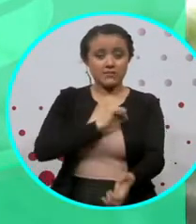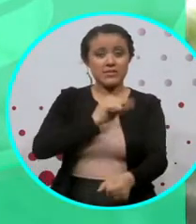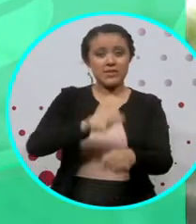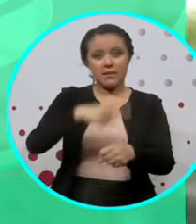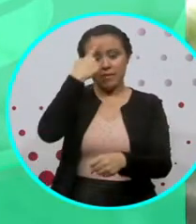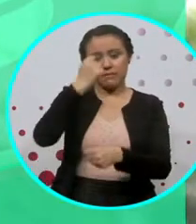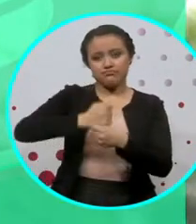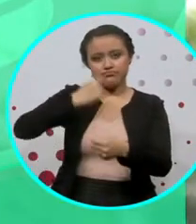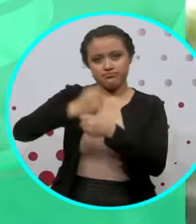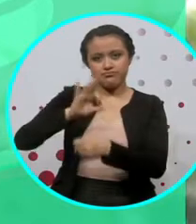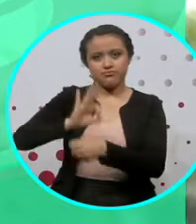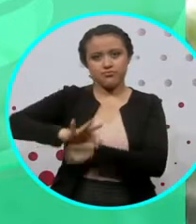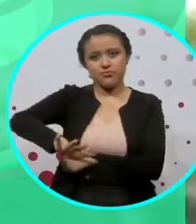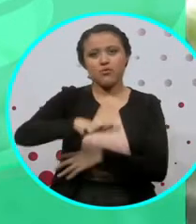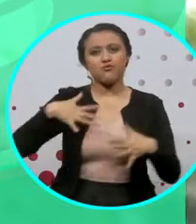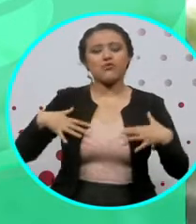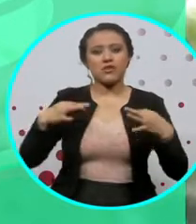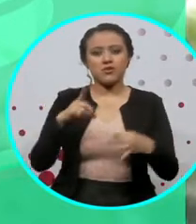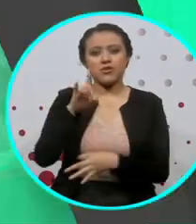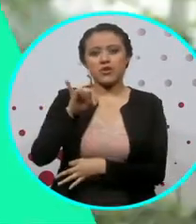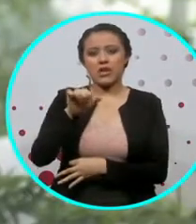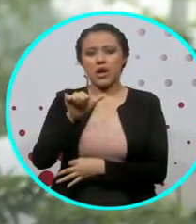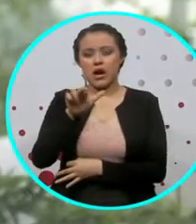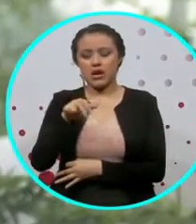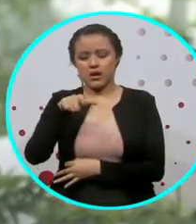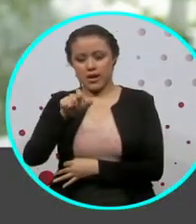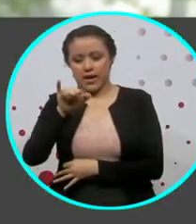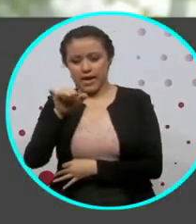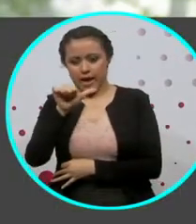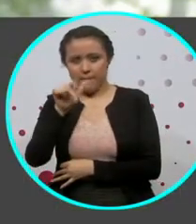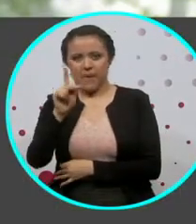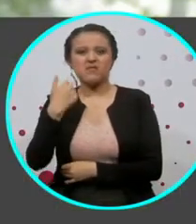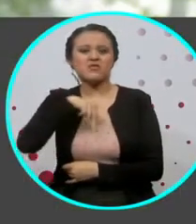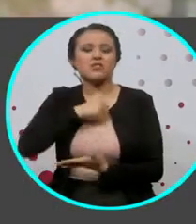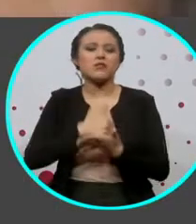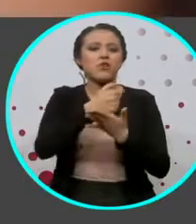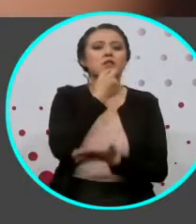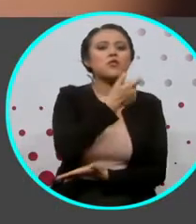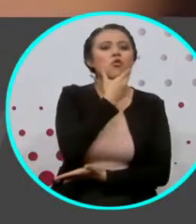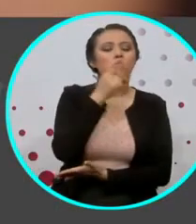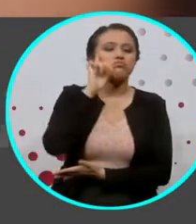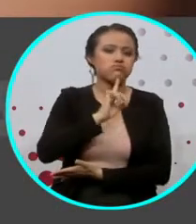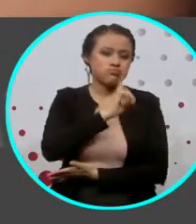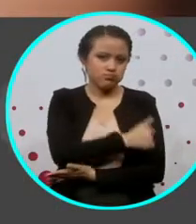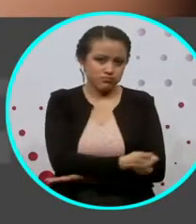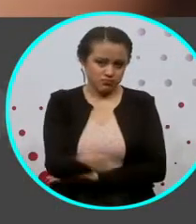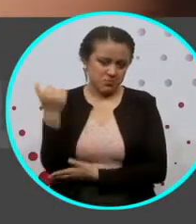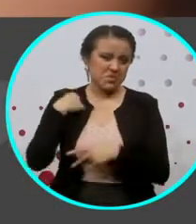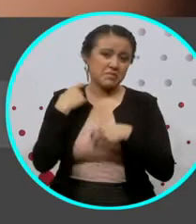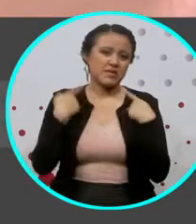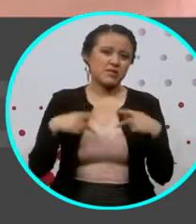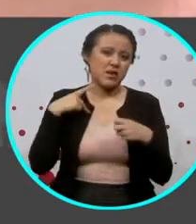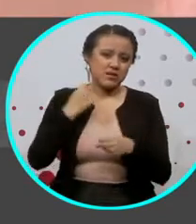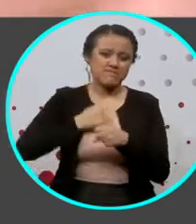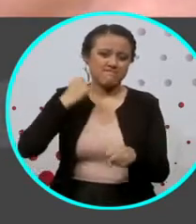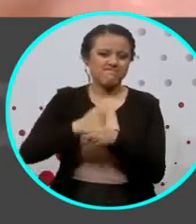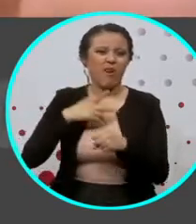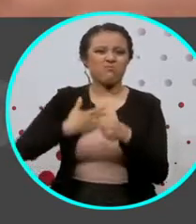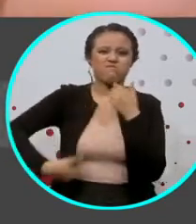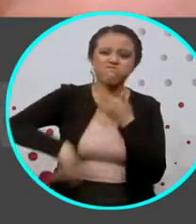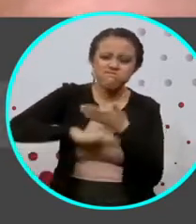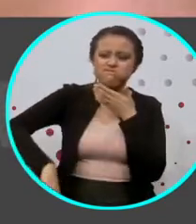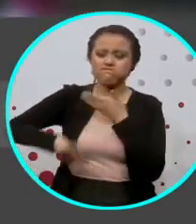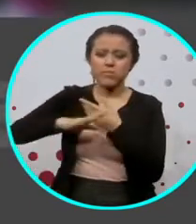a la Violencia de Fundación DIARC IAP. Atendemos a mujeres, niñas, niños y adolescentes que sufren violencia familiar y de género. Le